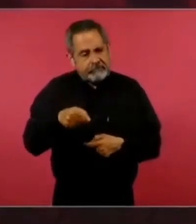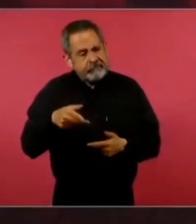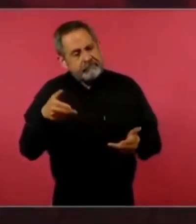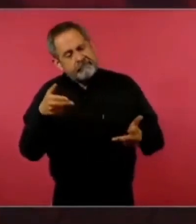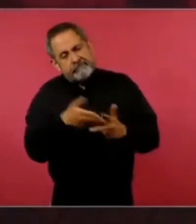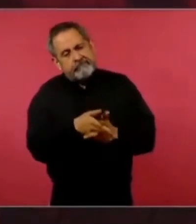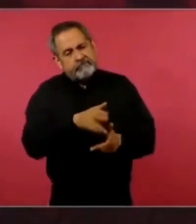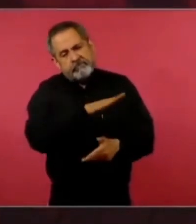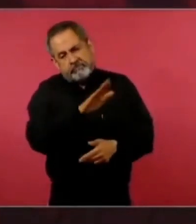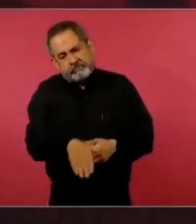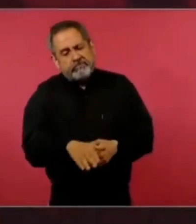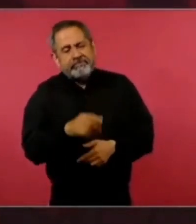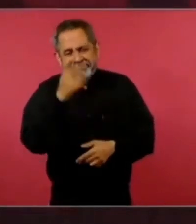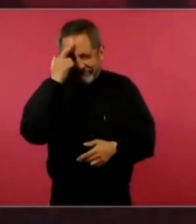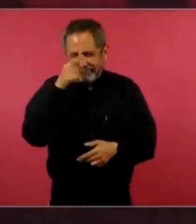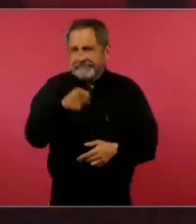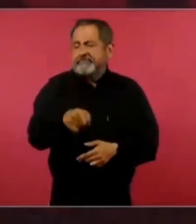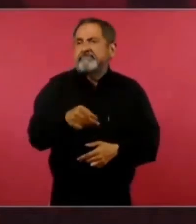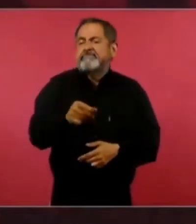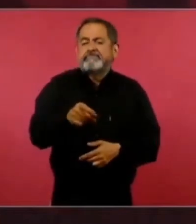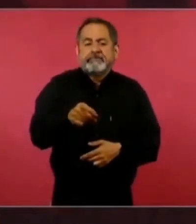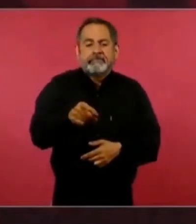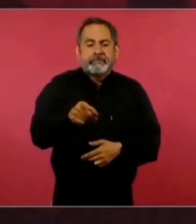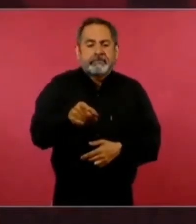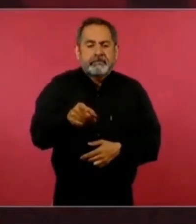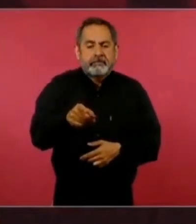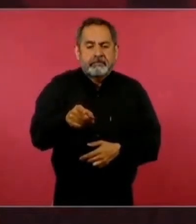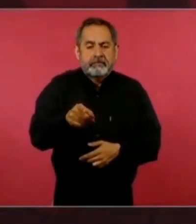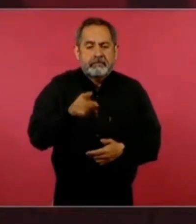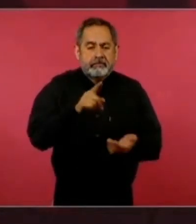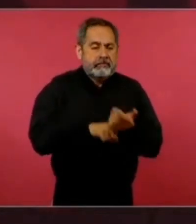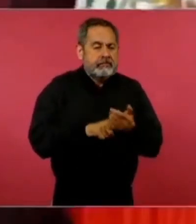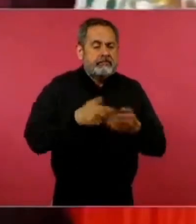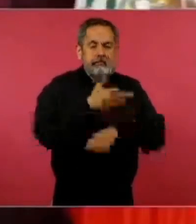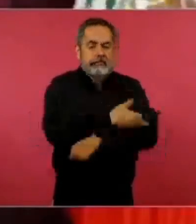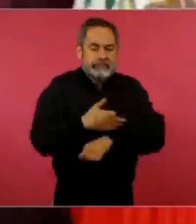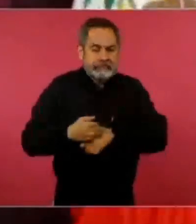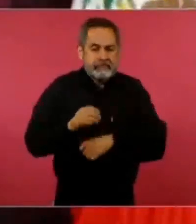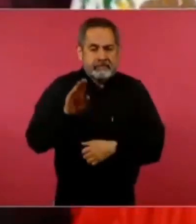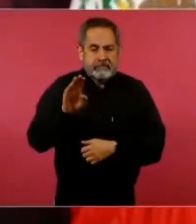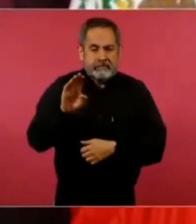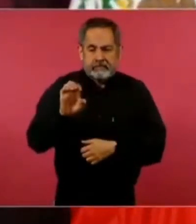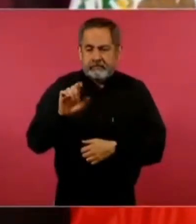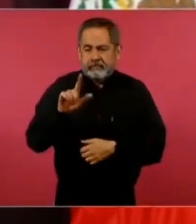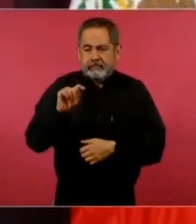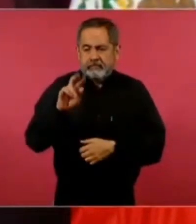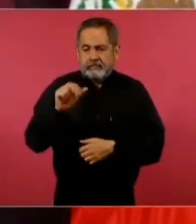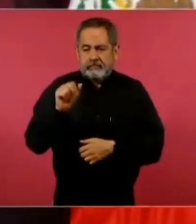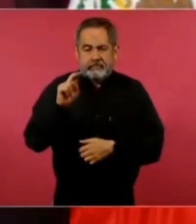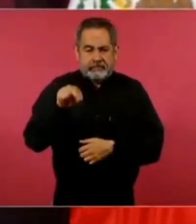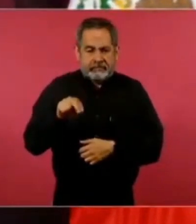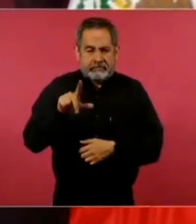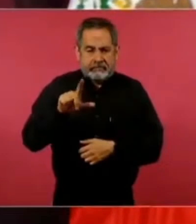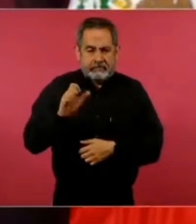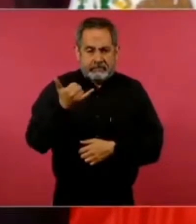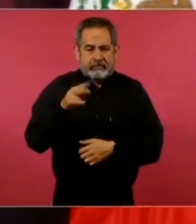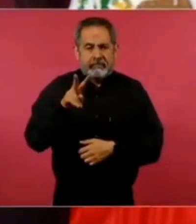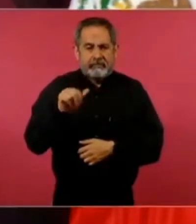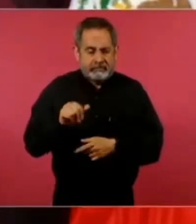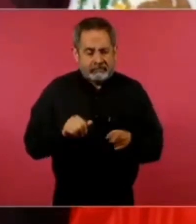ajusticiamiento o asesinato de los Beltrán Leiva,